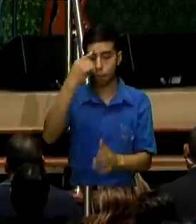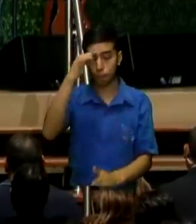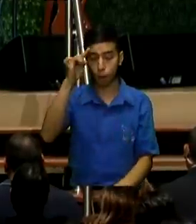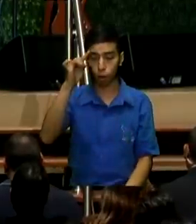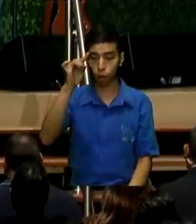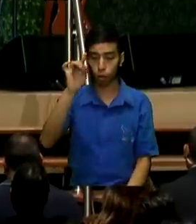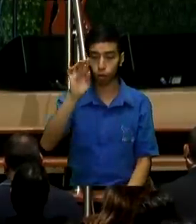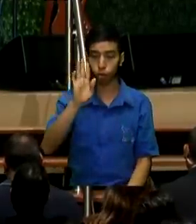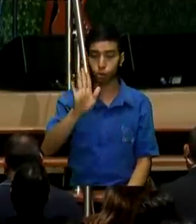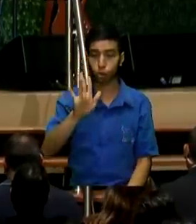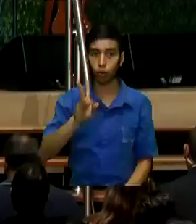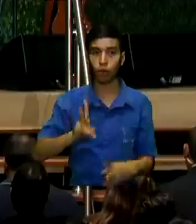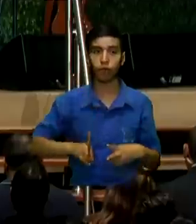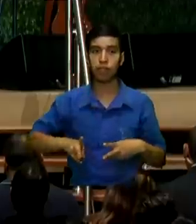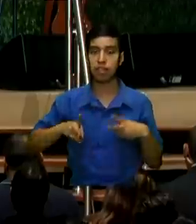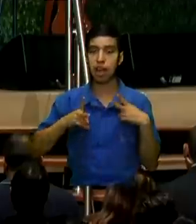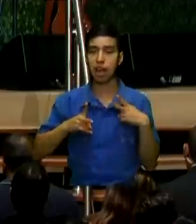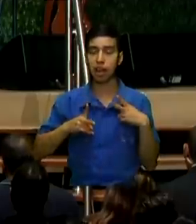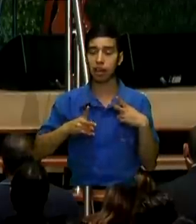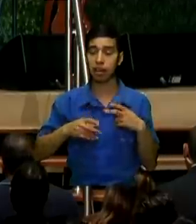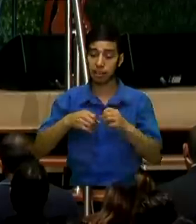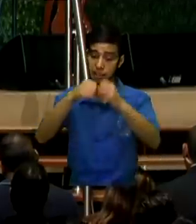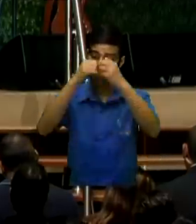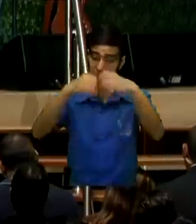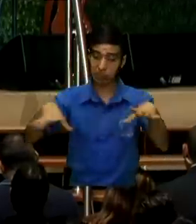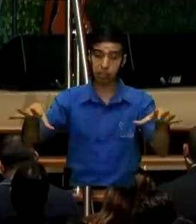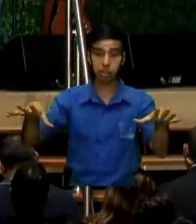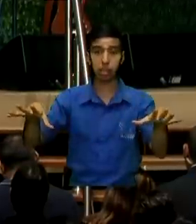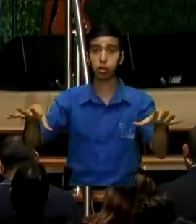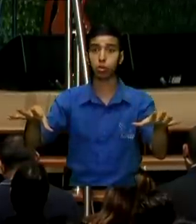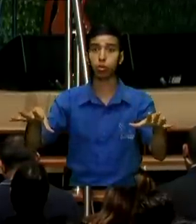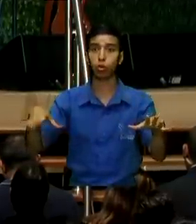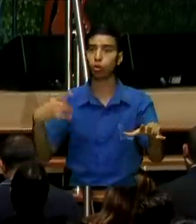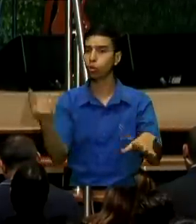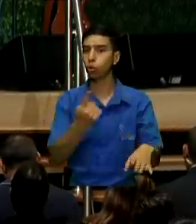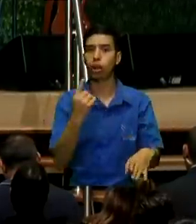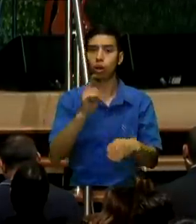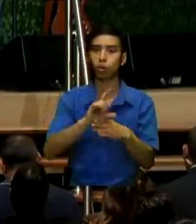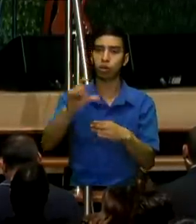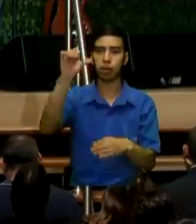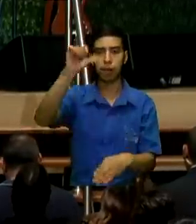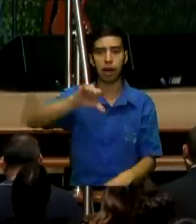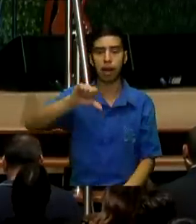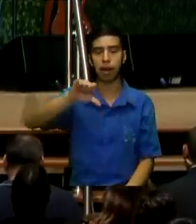Entonces, ¿sabe qué? Ay, no, hermano, a mí eso no me gusta. Mejor hábleme de los pastores canillas de alambre.